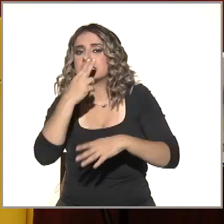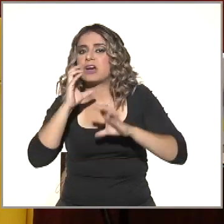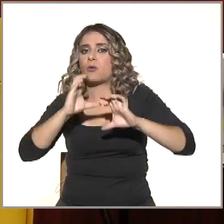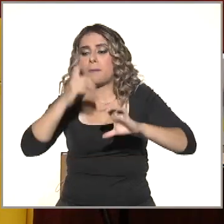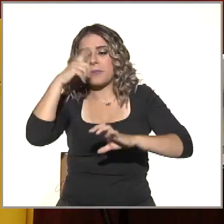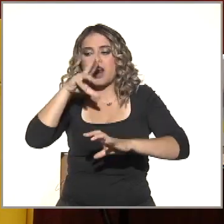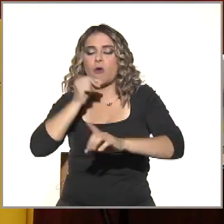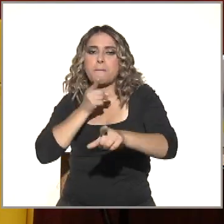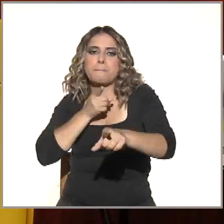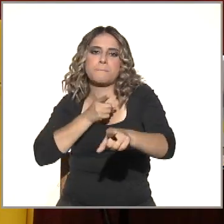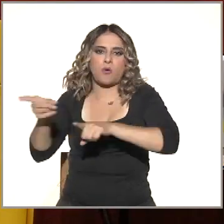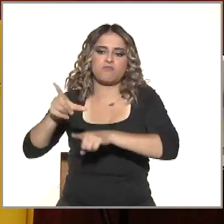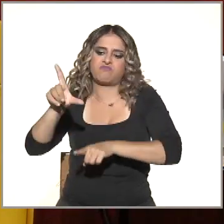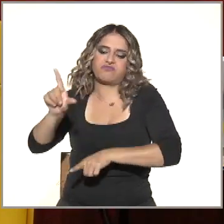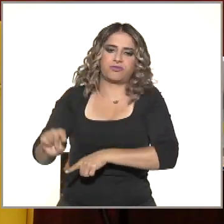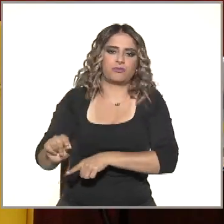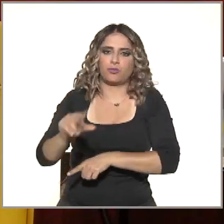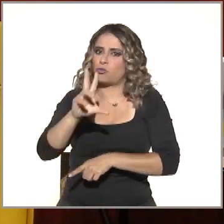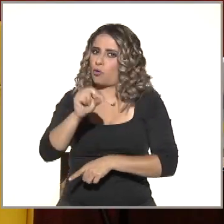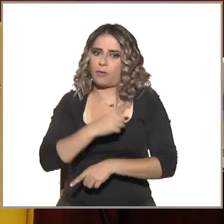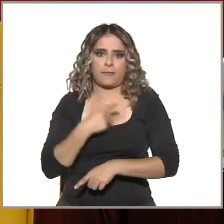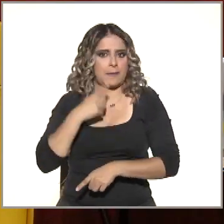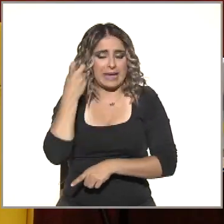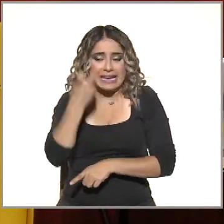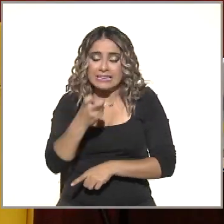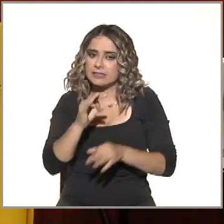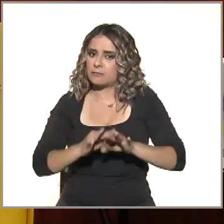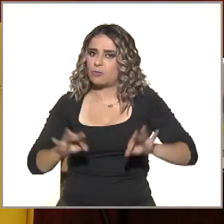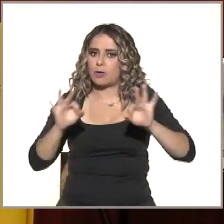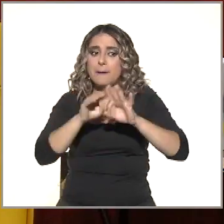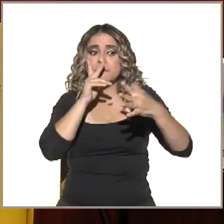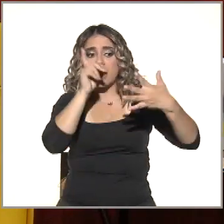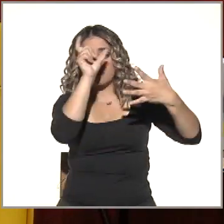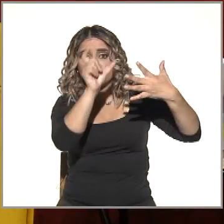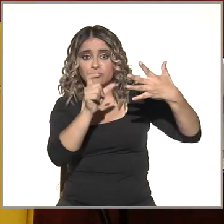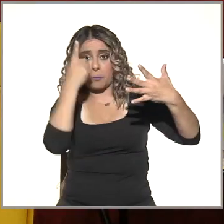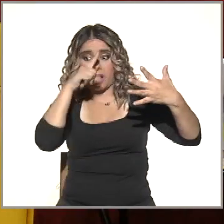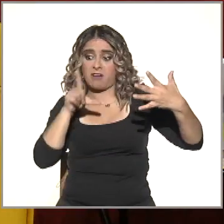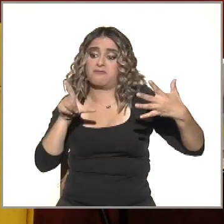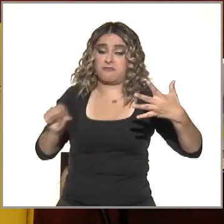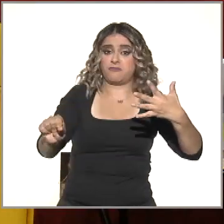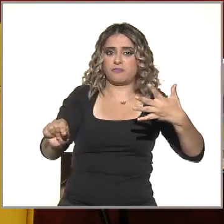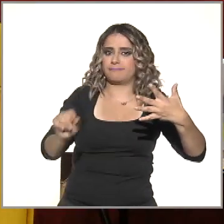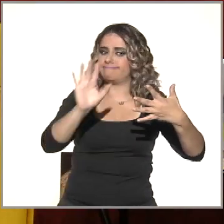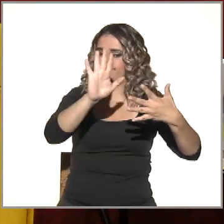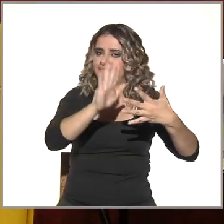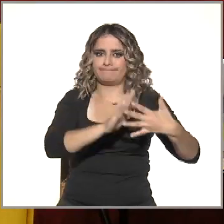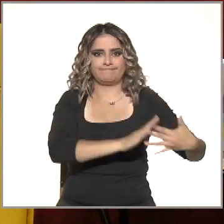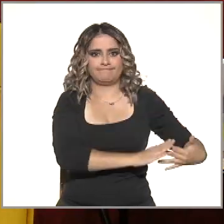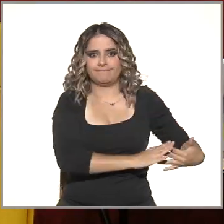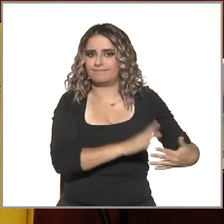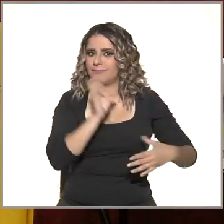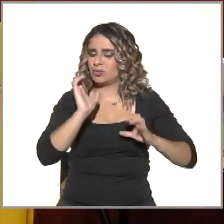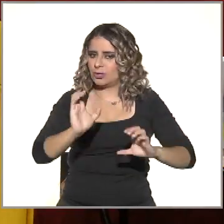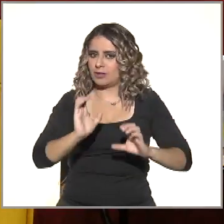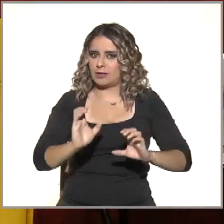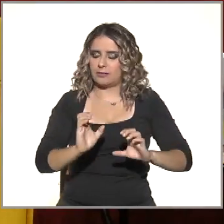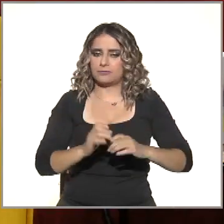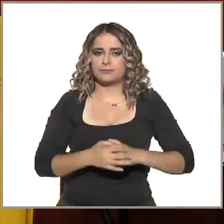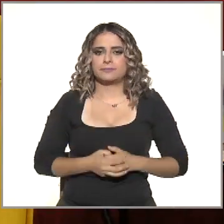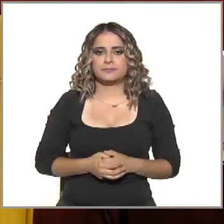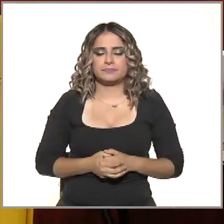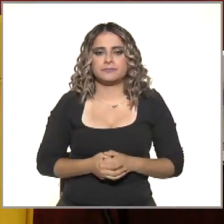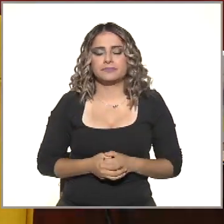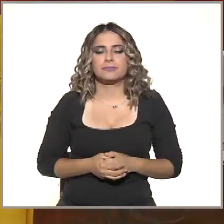dignidad. Para mí ese es el punto central, no lesionar la dignidad de las personas. Claro. ¿No? Y por lo tanto